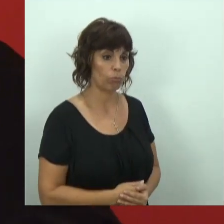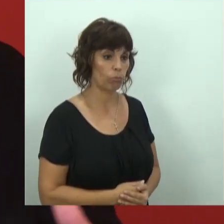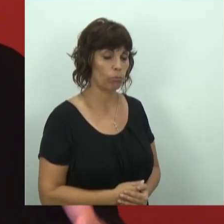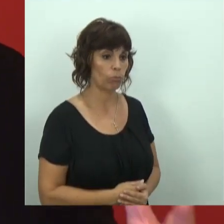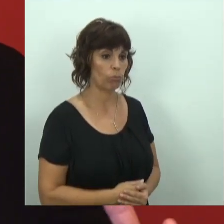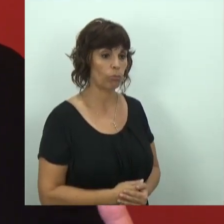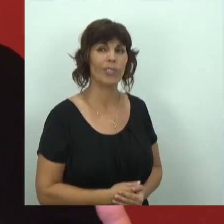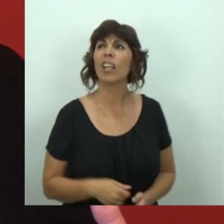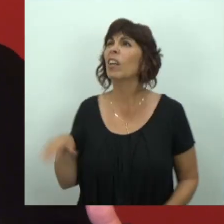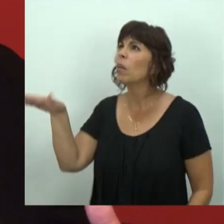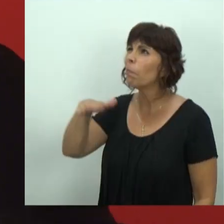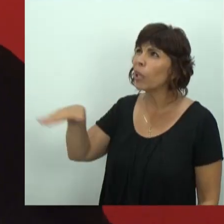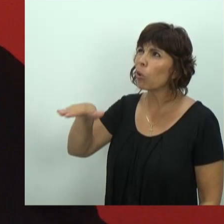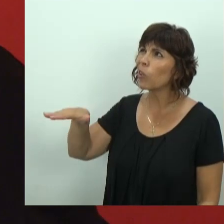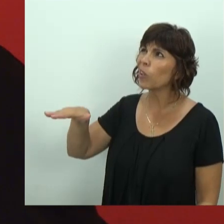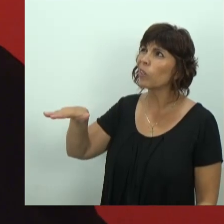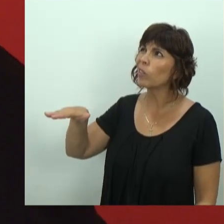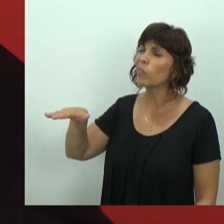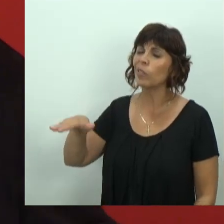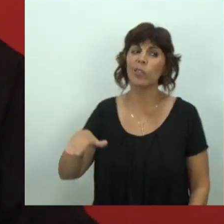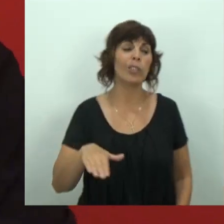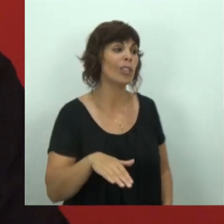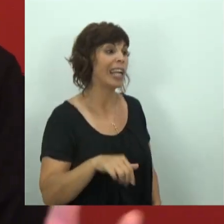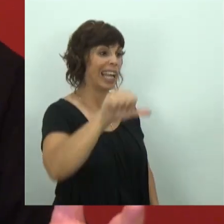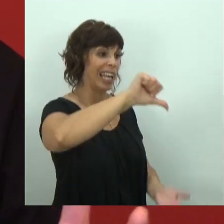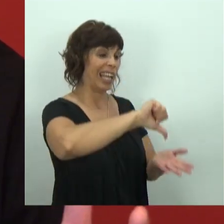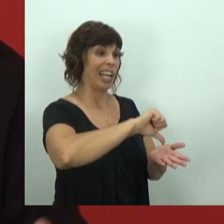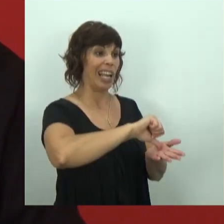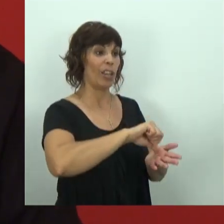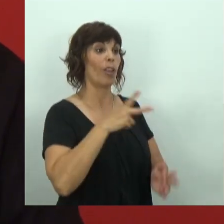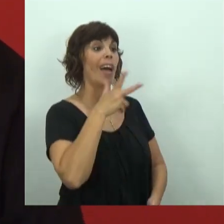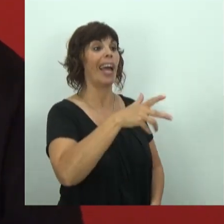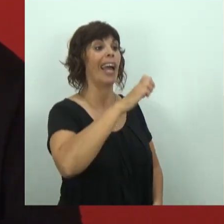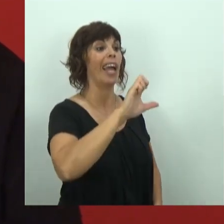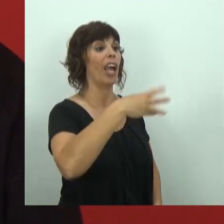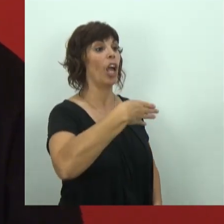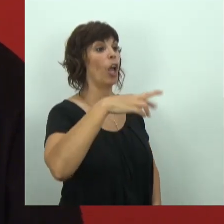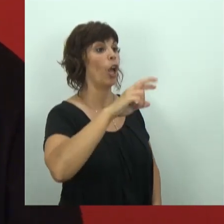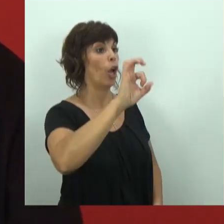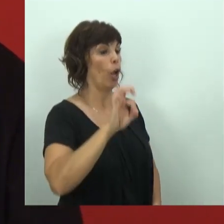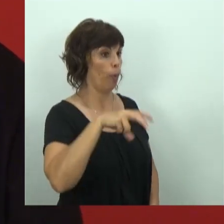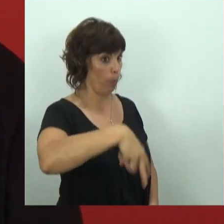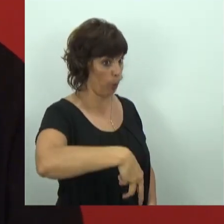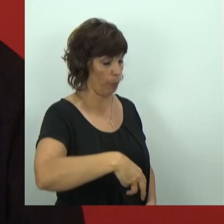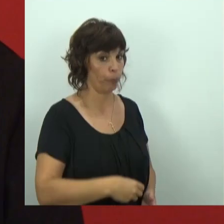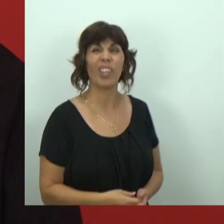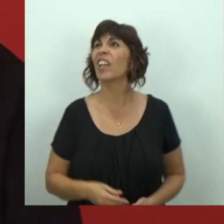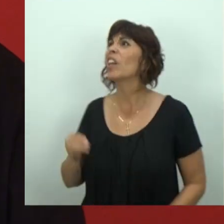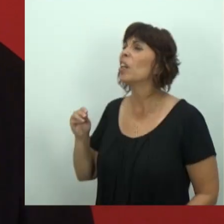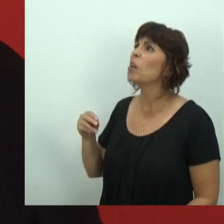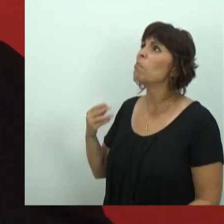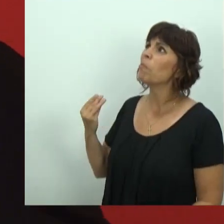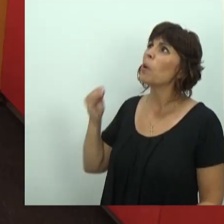Sí, pero ¿a dónde? A Hebrón. Señor, ¿pero por qué no me lo dices antes? Y Dios el Padre le hubiera contestado, porque